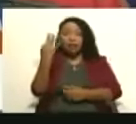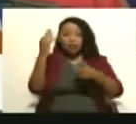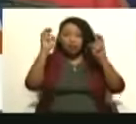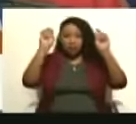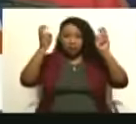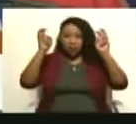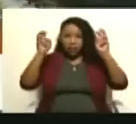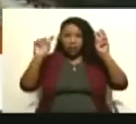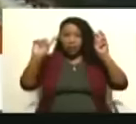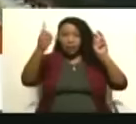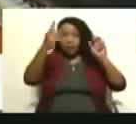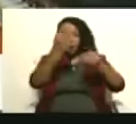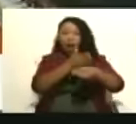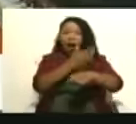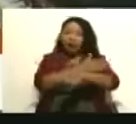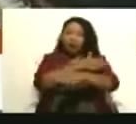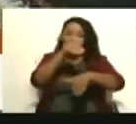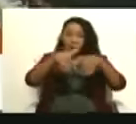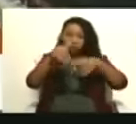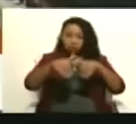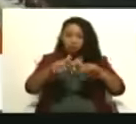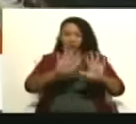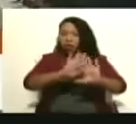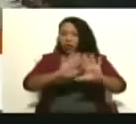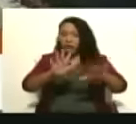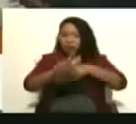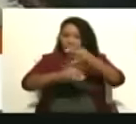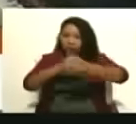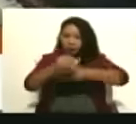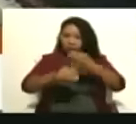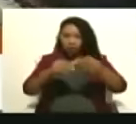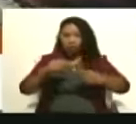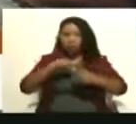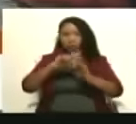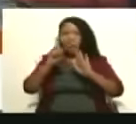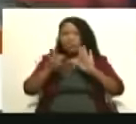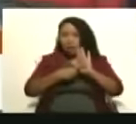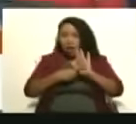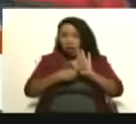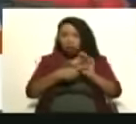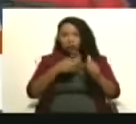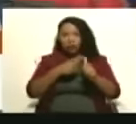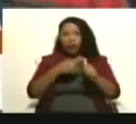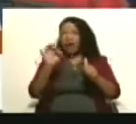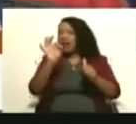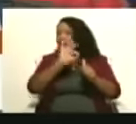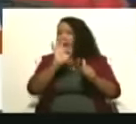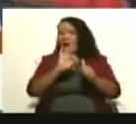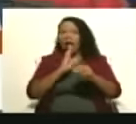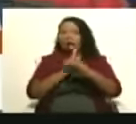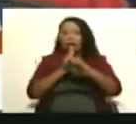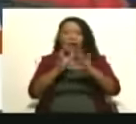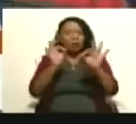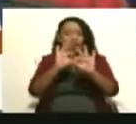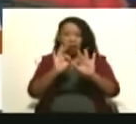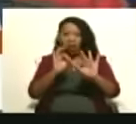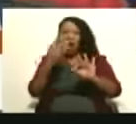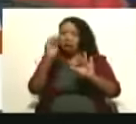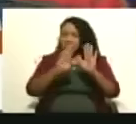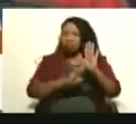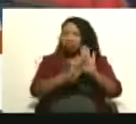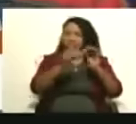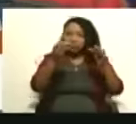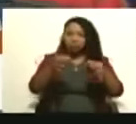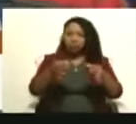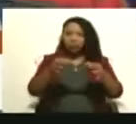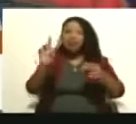fase preelectoral, la cual se ha cumplido de manera impecable y satisfactoria, sin ningún tipo de contratiempos. Una segunda